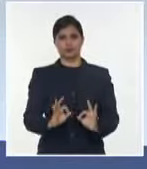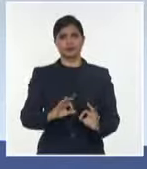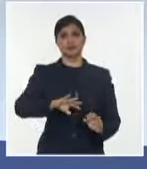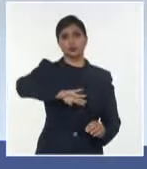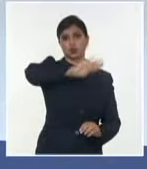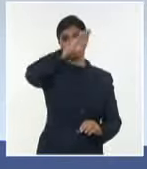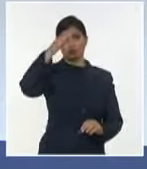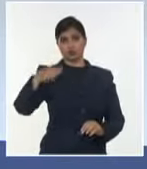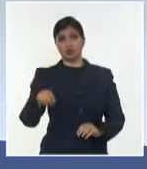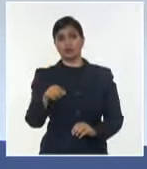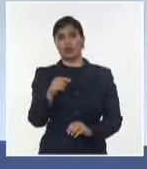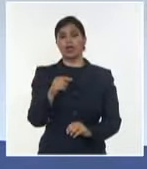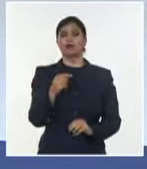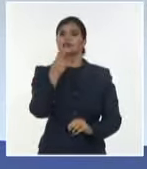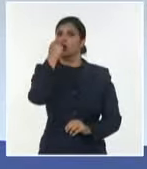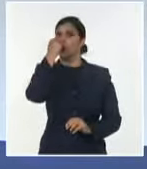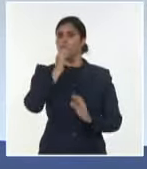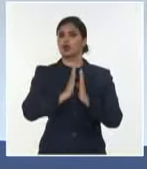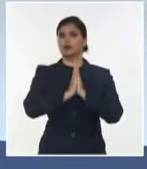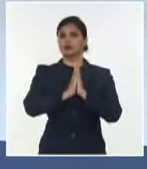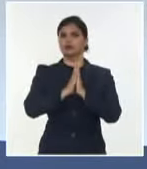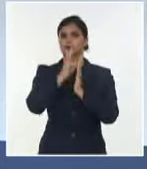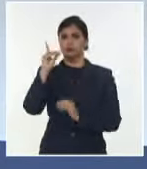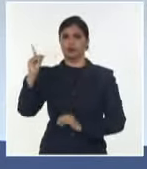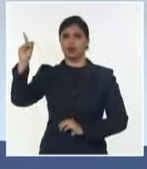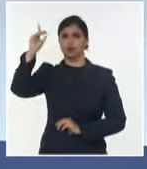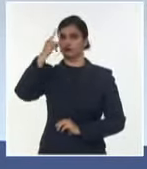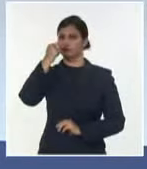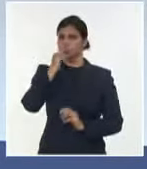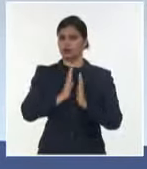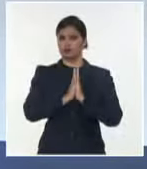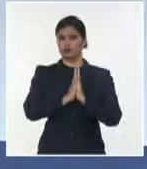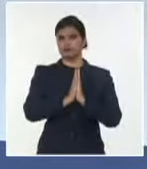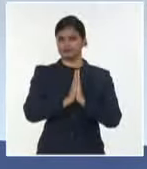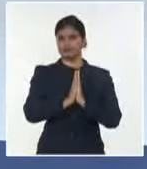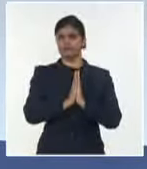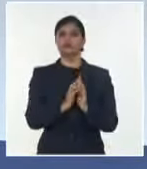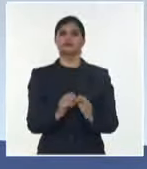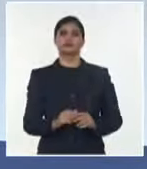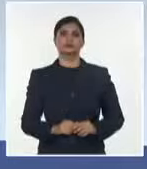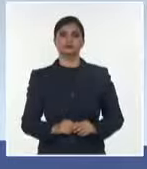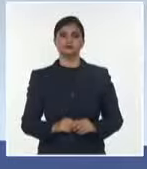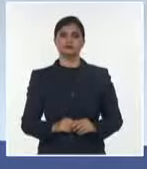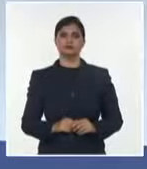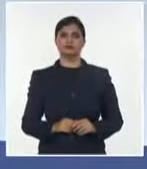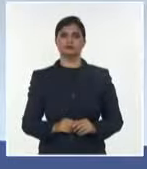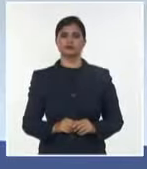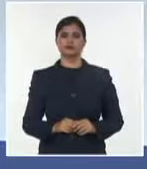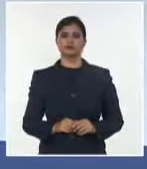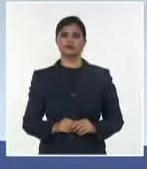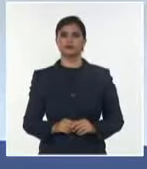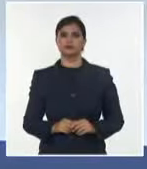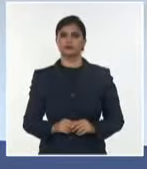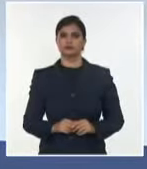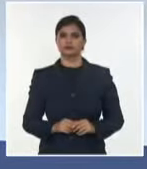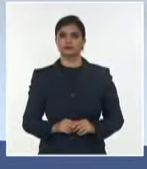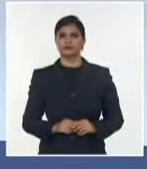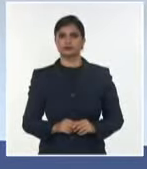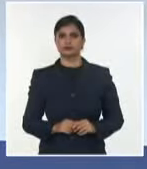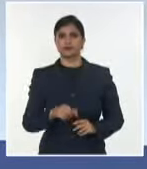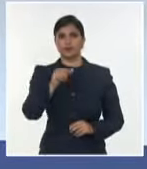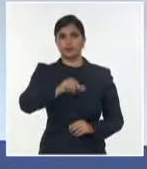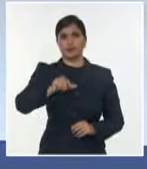misericordia, está considerado el punto álgido de la peregrinación de Hajj. Suele ser el momento más memorable para unos peregrinos que de pie,